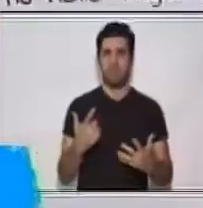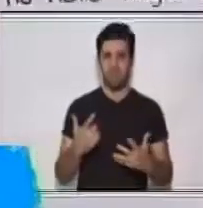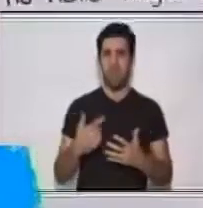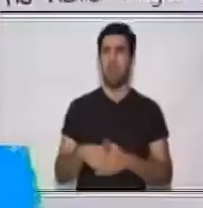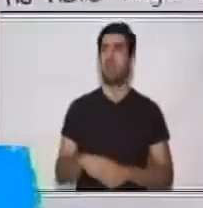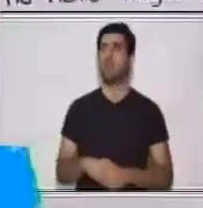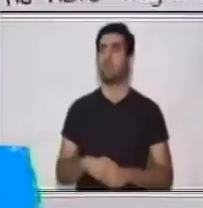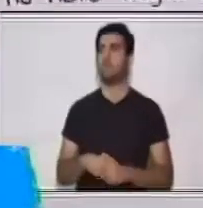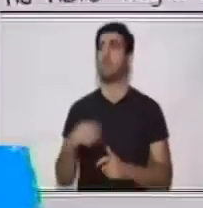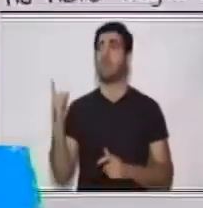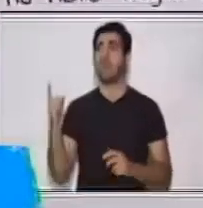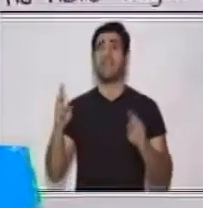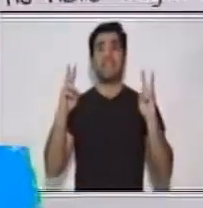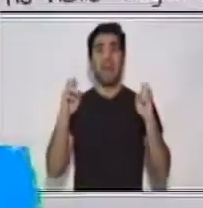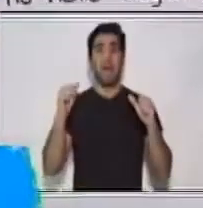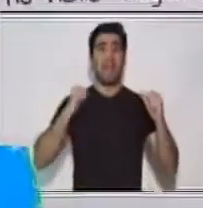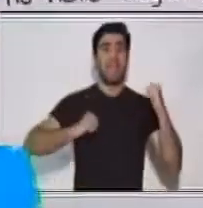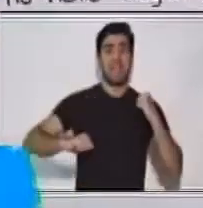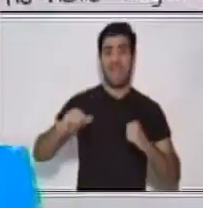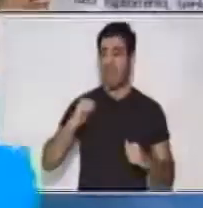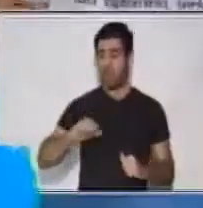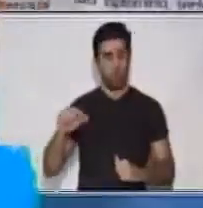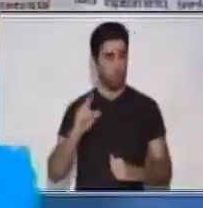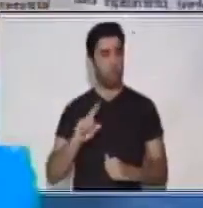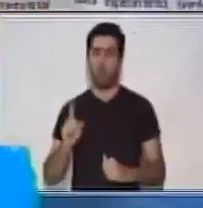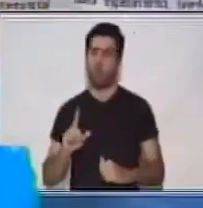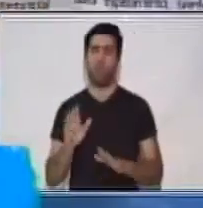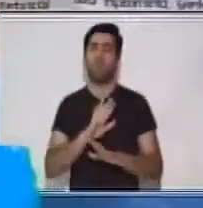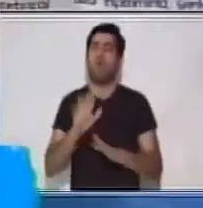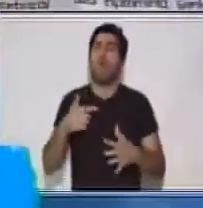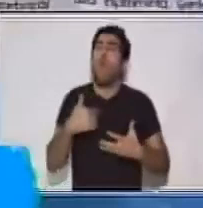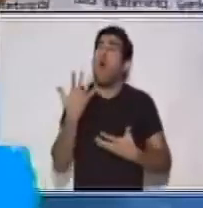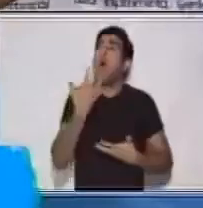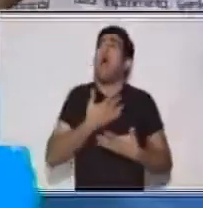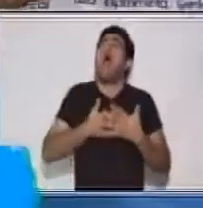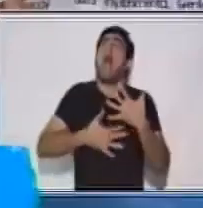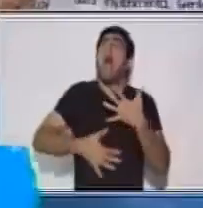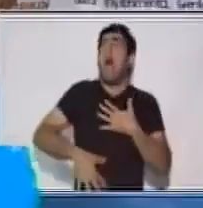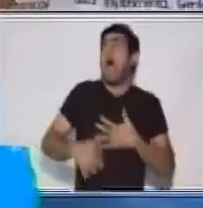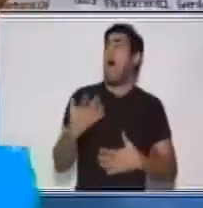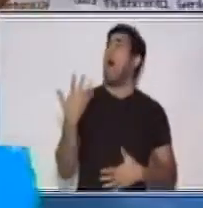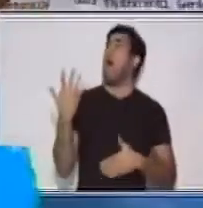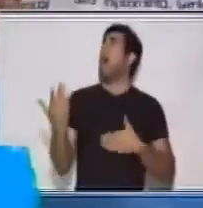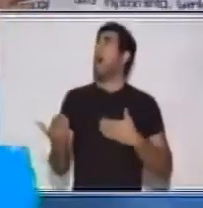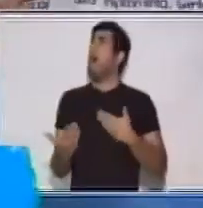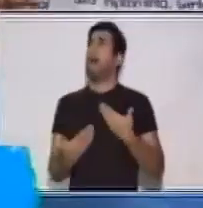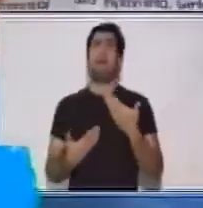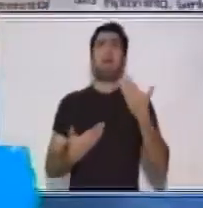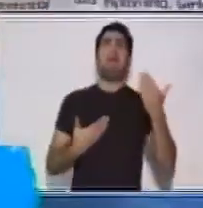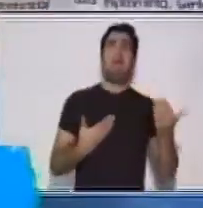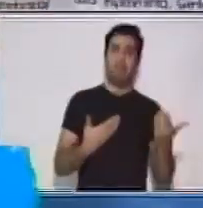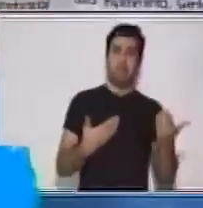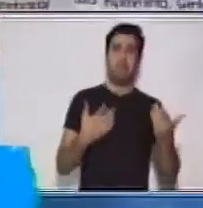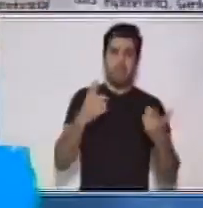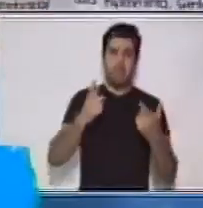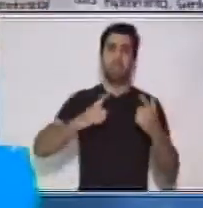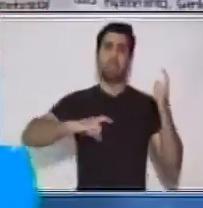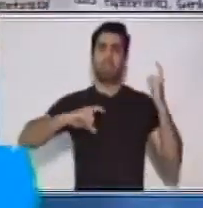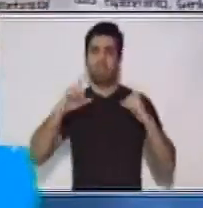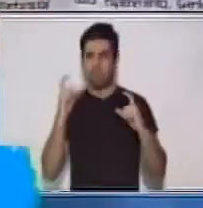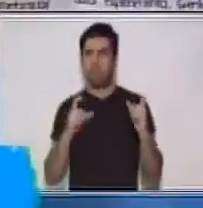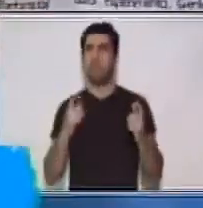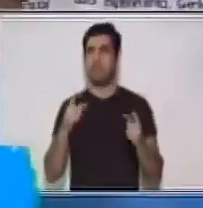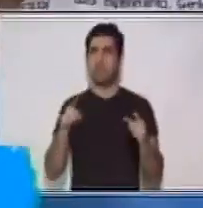en relación al teatro o como lo que vemos comúnmente en el teatro, pero sí era para ser interpretada